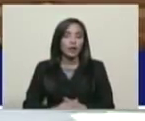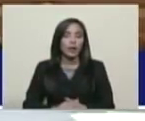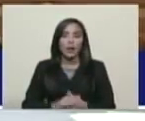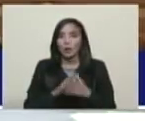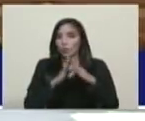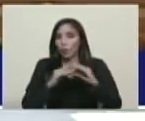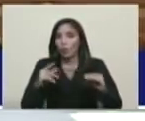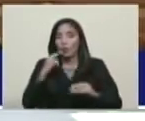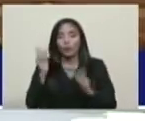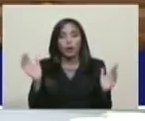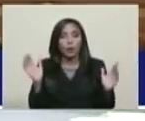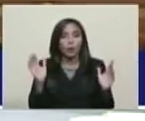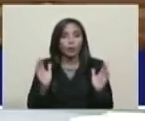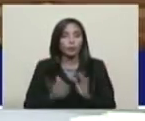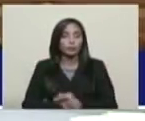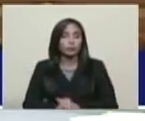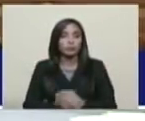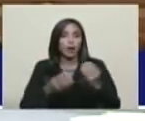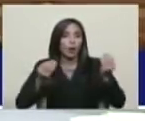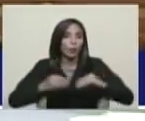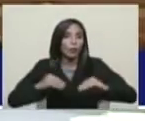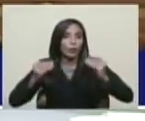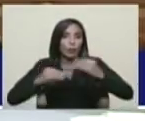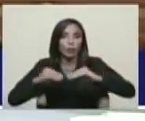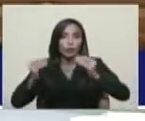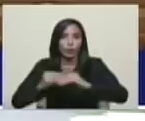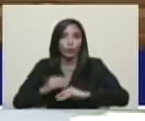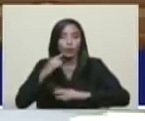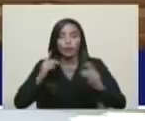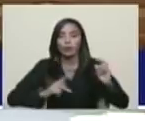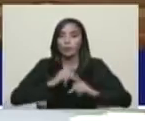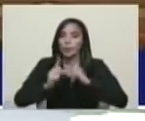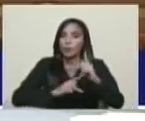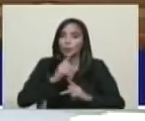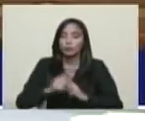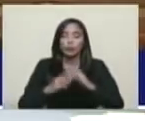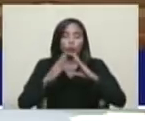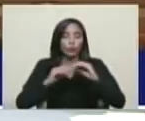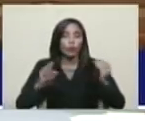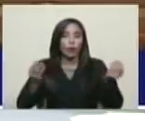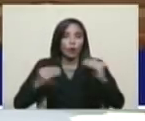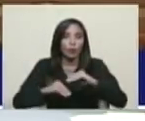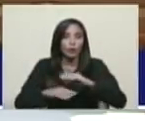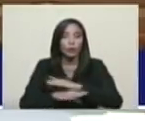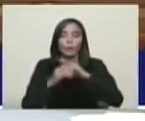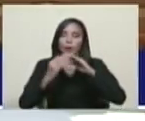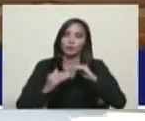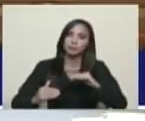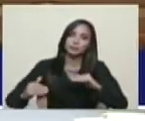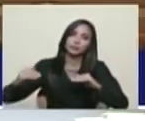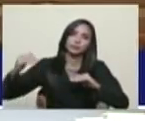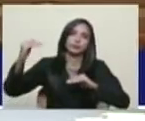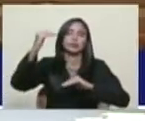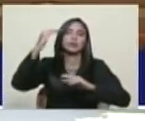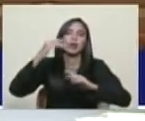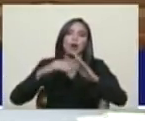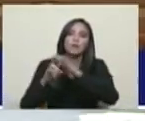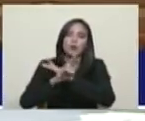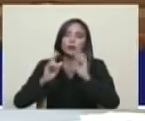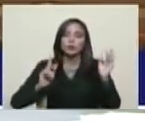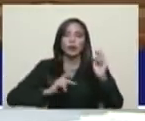hacer amplias alianzas productivas para levantar la Venezuela